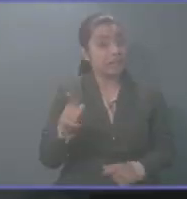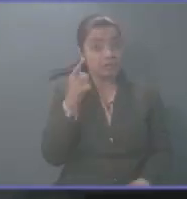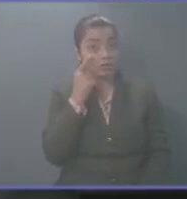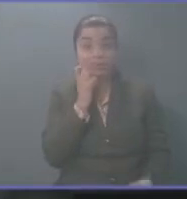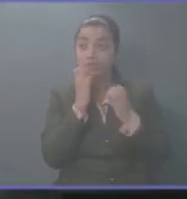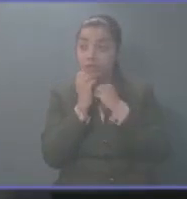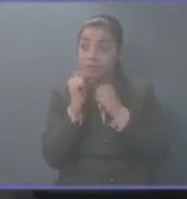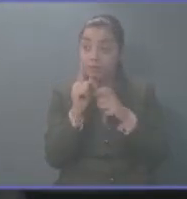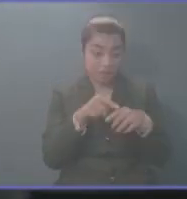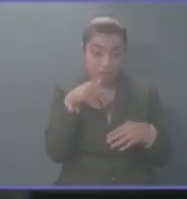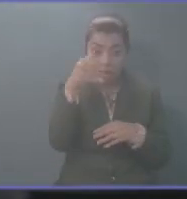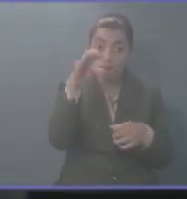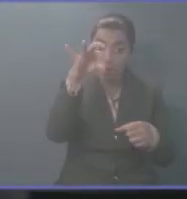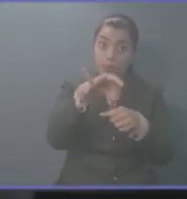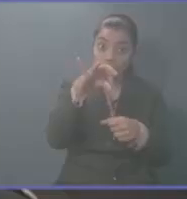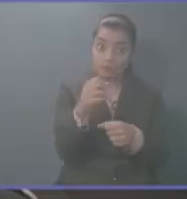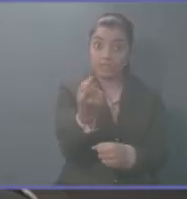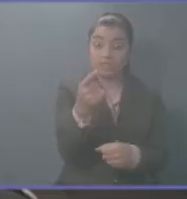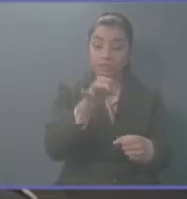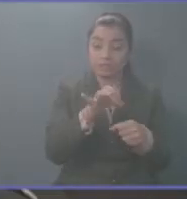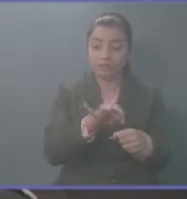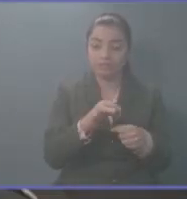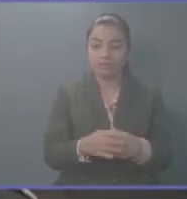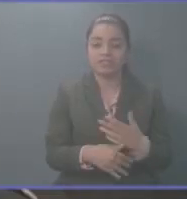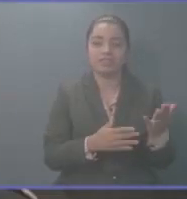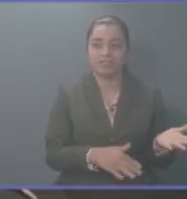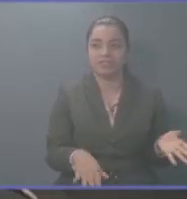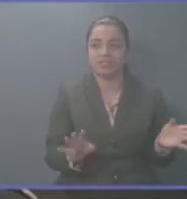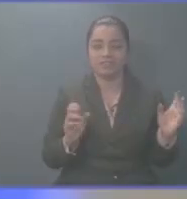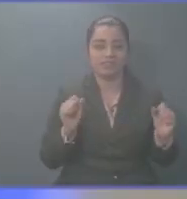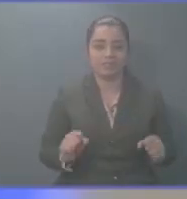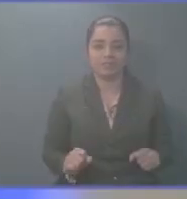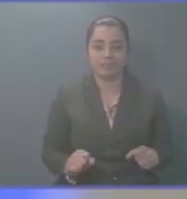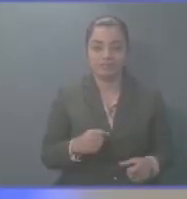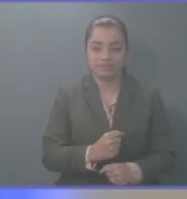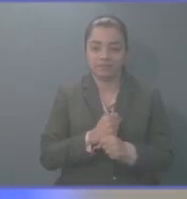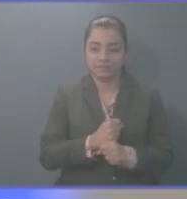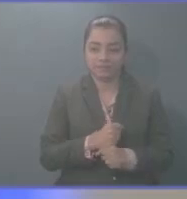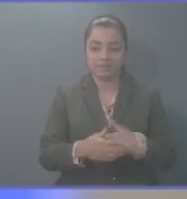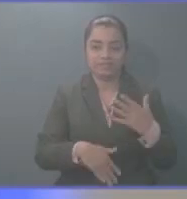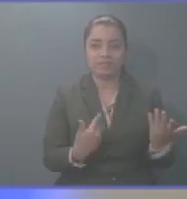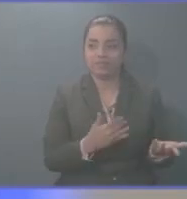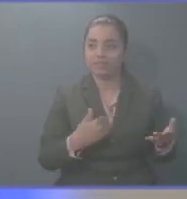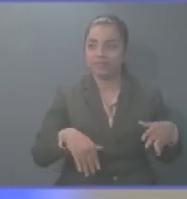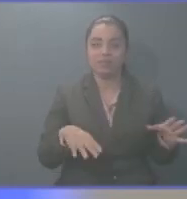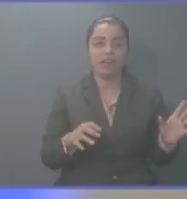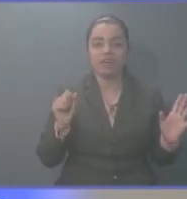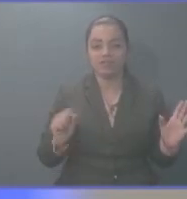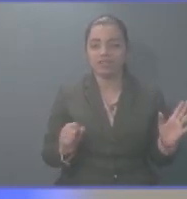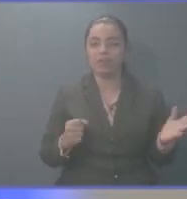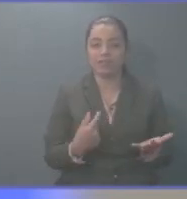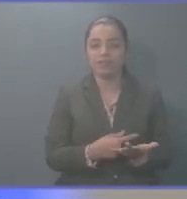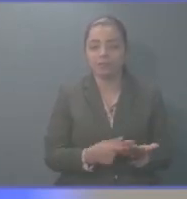también, porque estamos en un año preelectoral y la campaña ya se acerca, diputado. Y va a ser dura, o sea, la campaña va a ser dura, yo ya la veo venir, o sea, va a ser